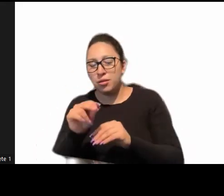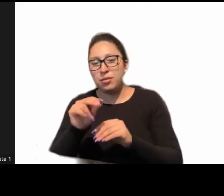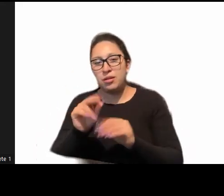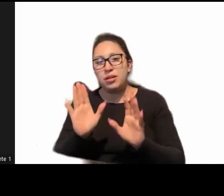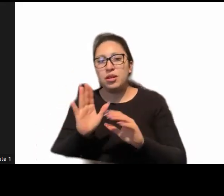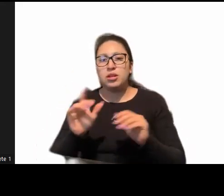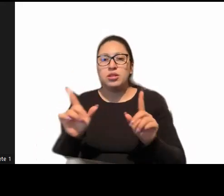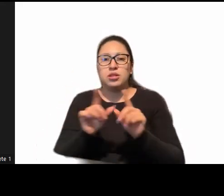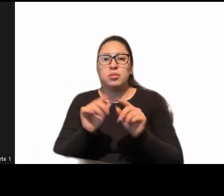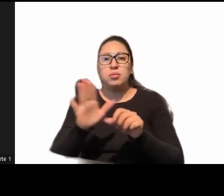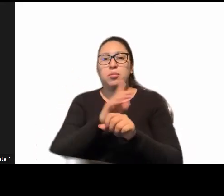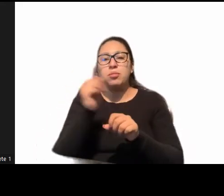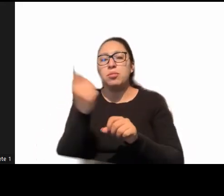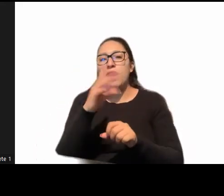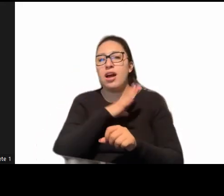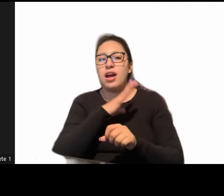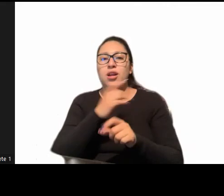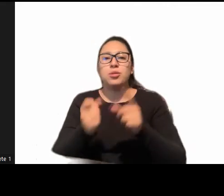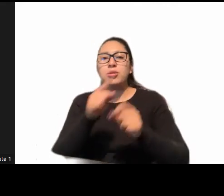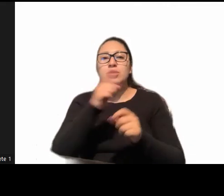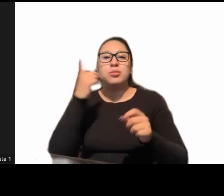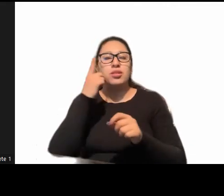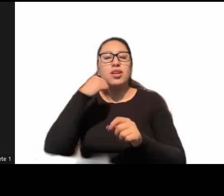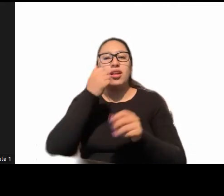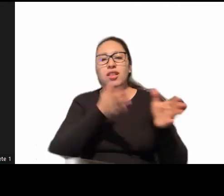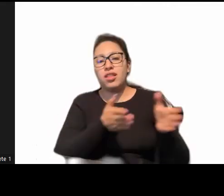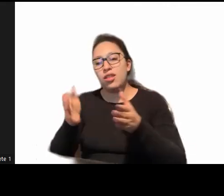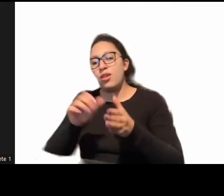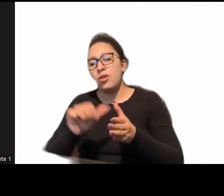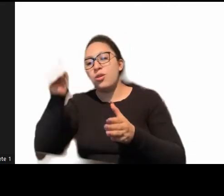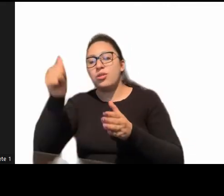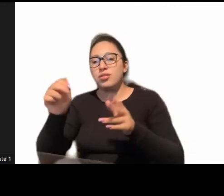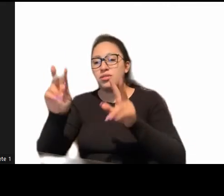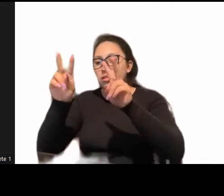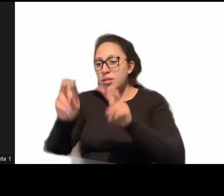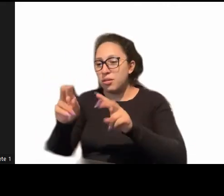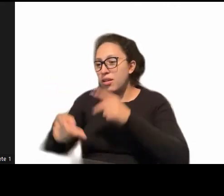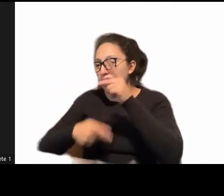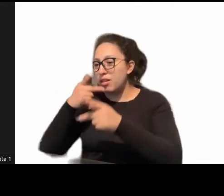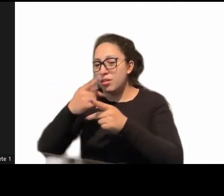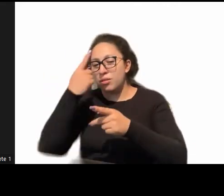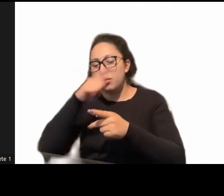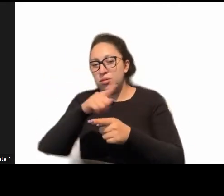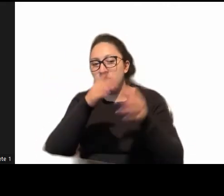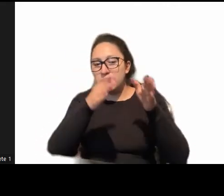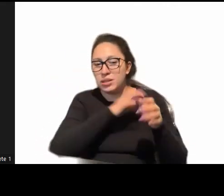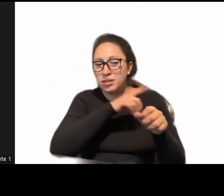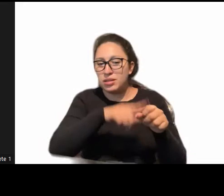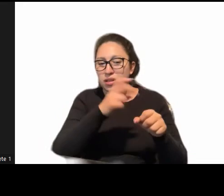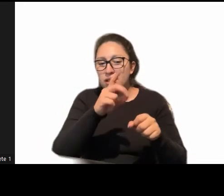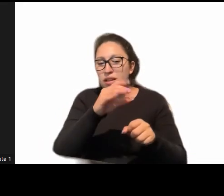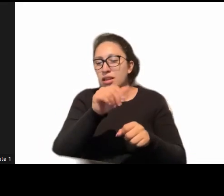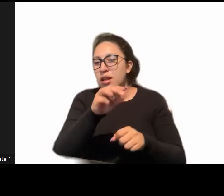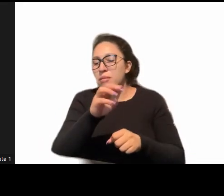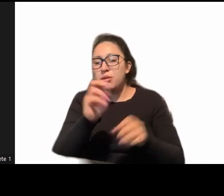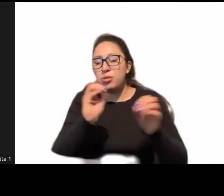quieren desviar el tema, que lo que estamos planteando es el tema de los dictámenes, y efectivamente, como decía la diputada Yuriri, hay